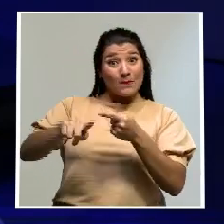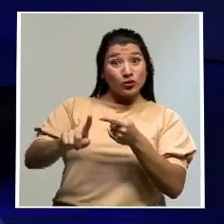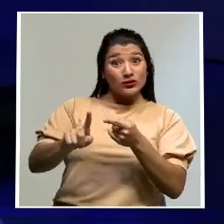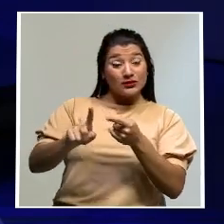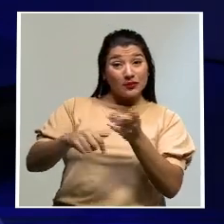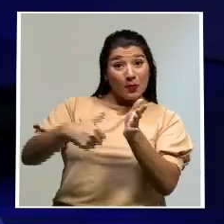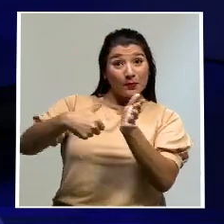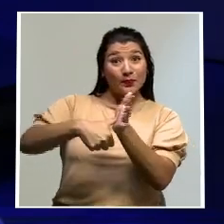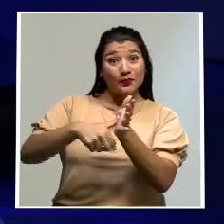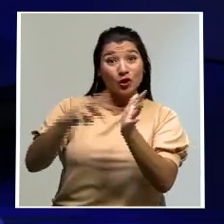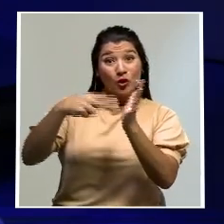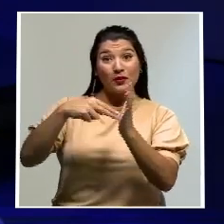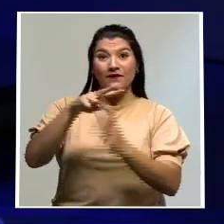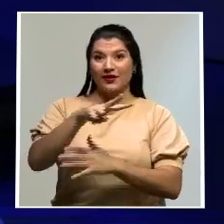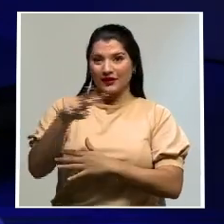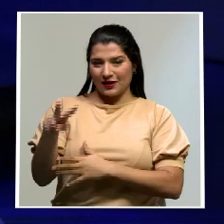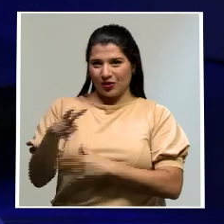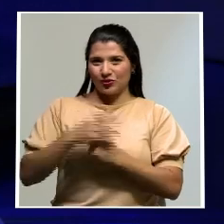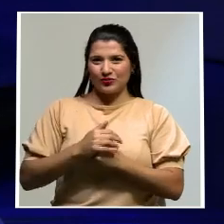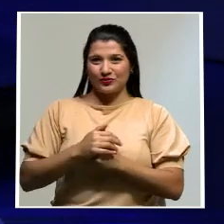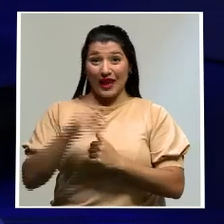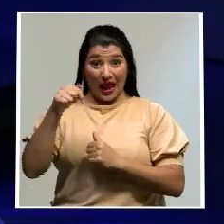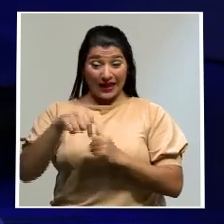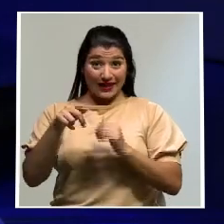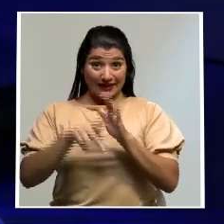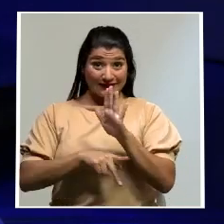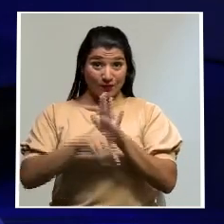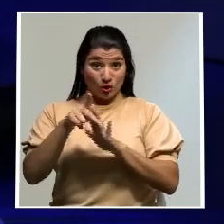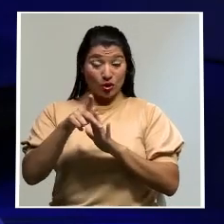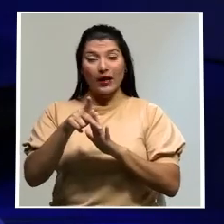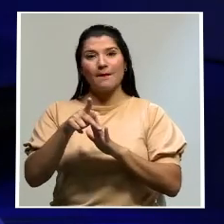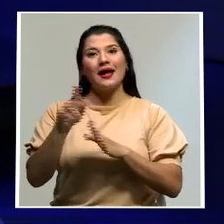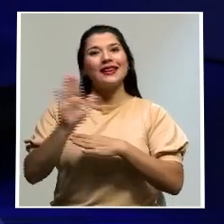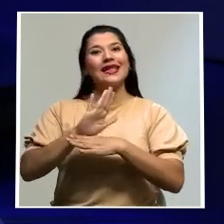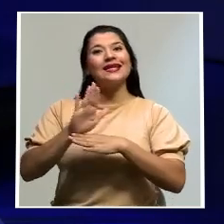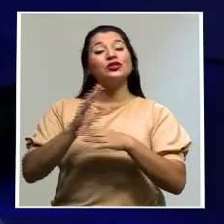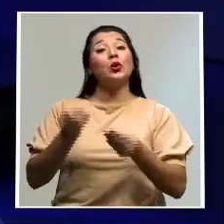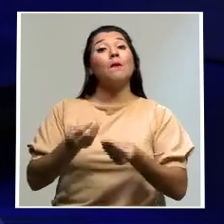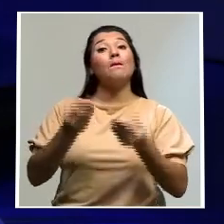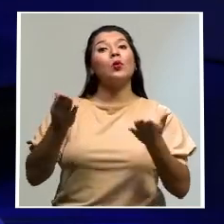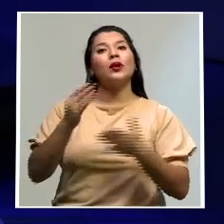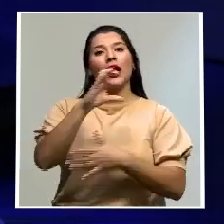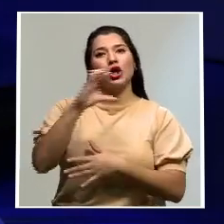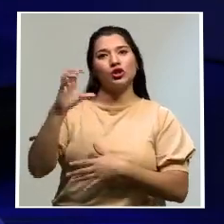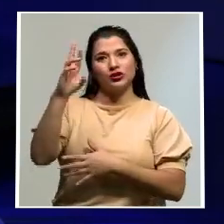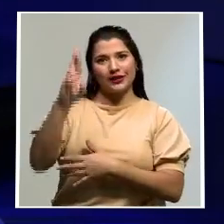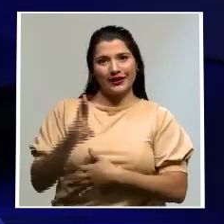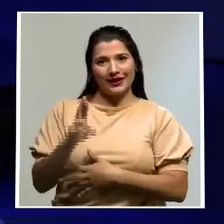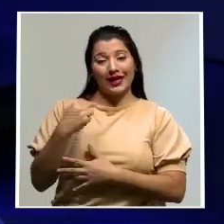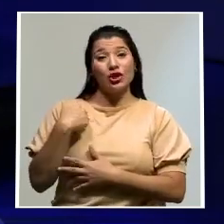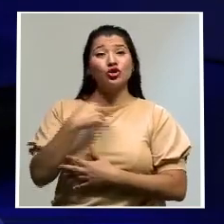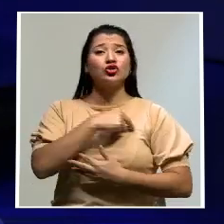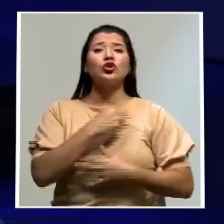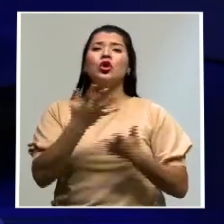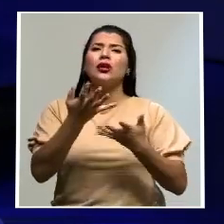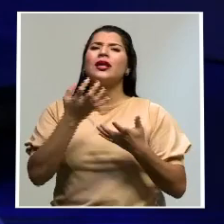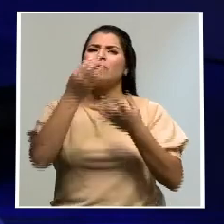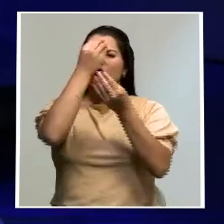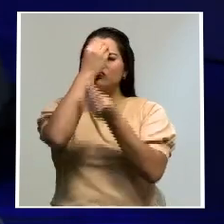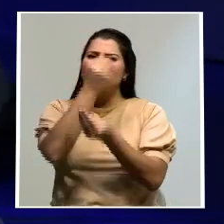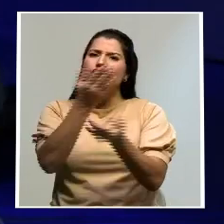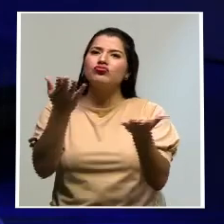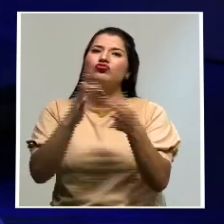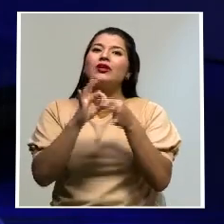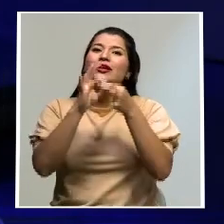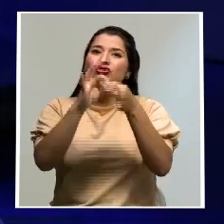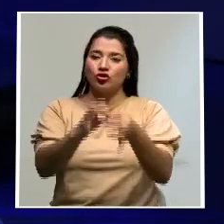2022. En este espacio de la televisión pública de Costa Rica, le vamos a informar sobre la actividad de